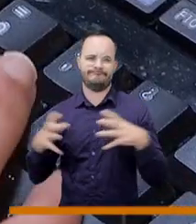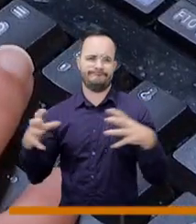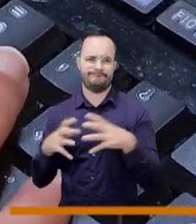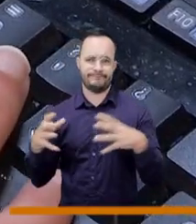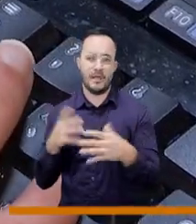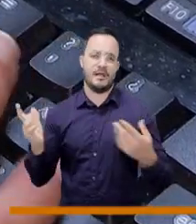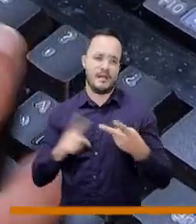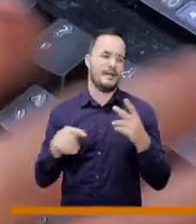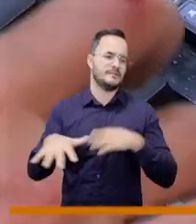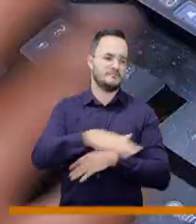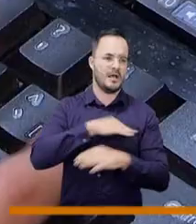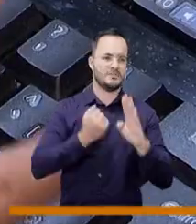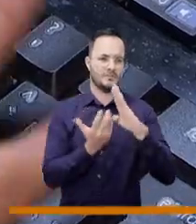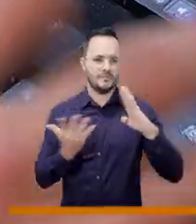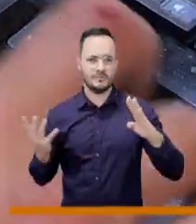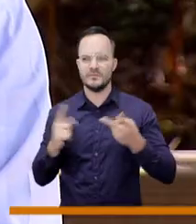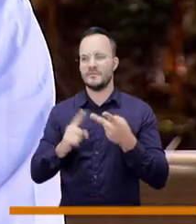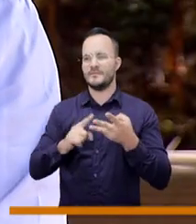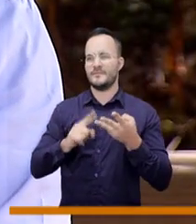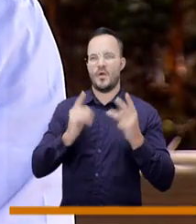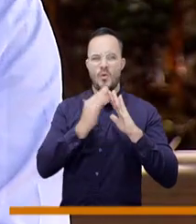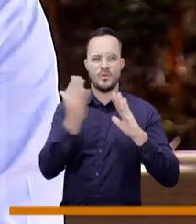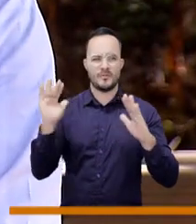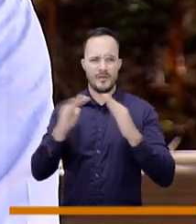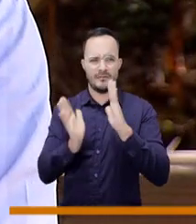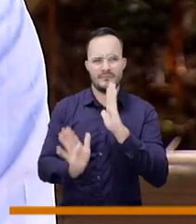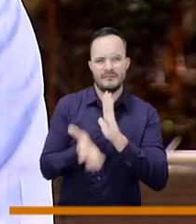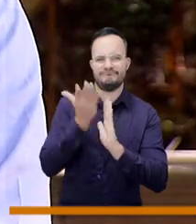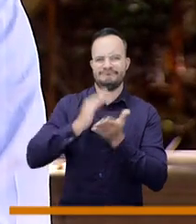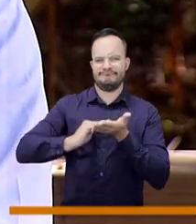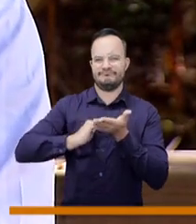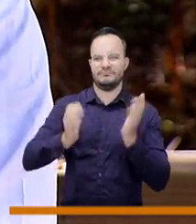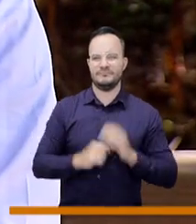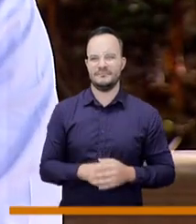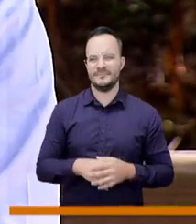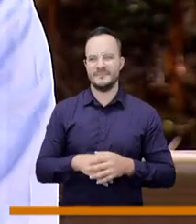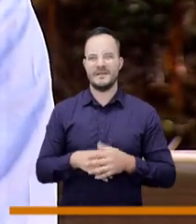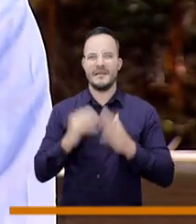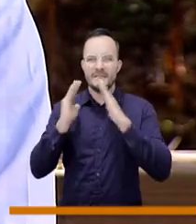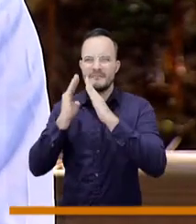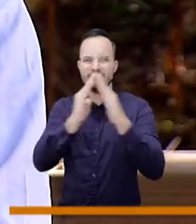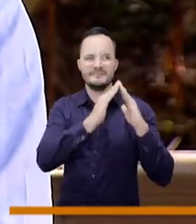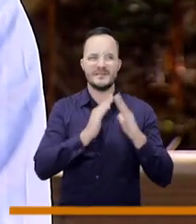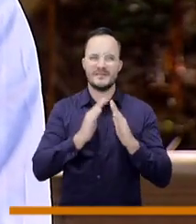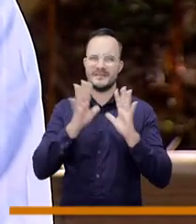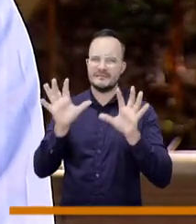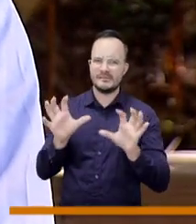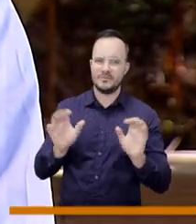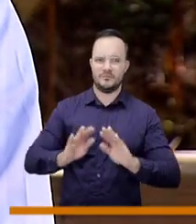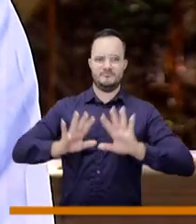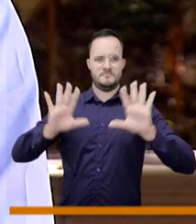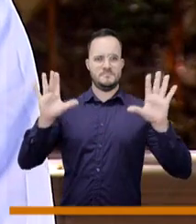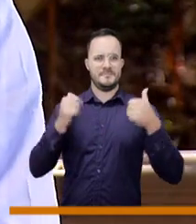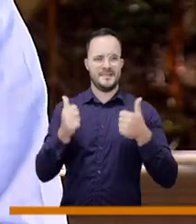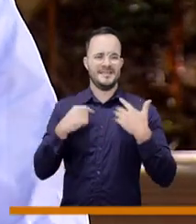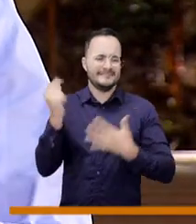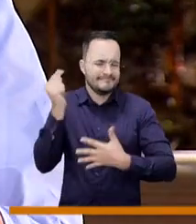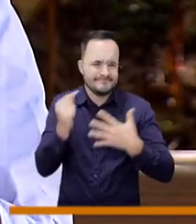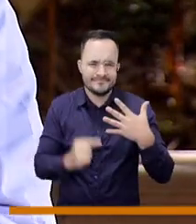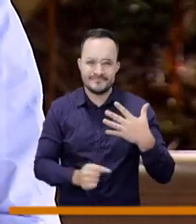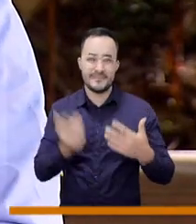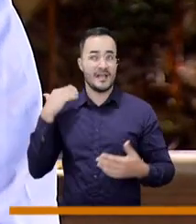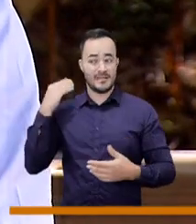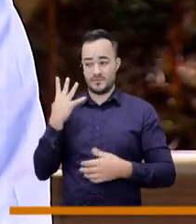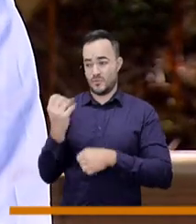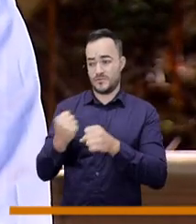espacio público, con la renovación urbana, con la construcción de vivienda, muchos temas que queremos consolidar en estos 4 años para seguir